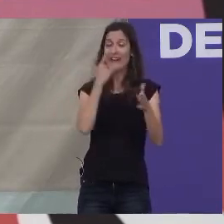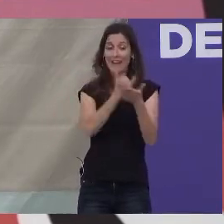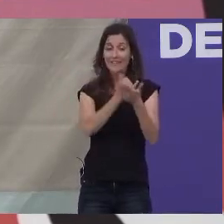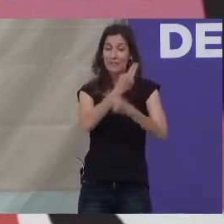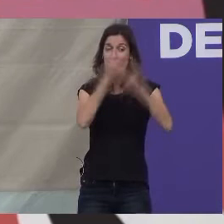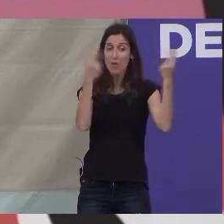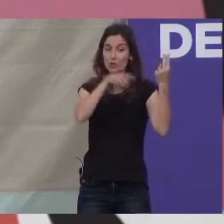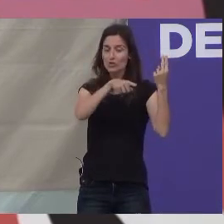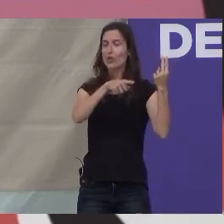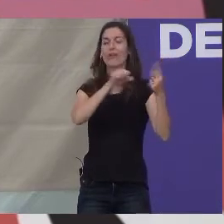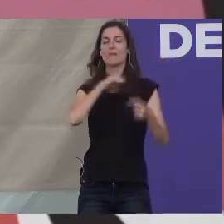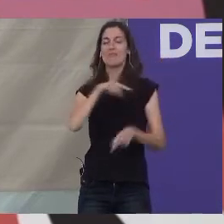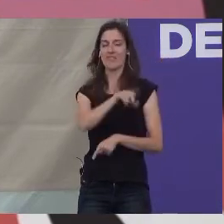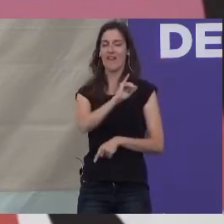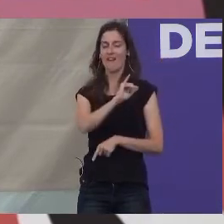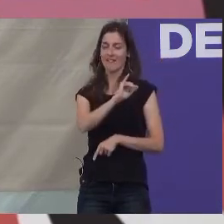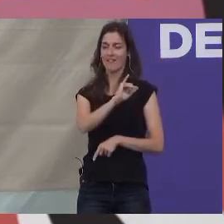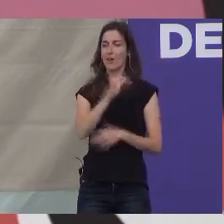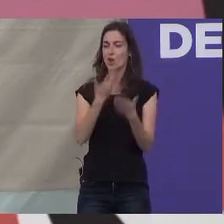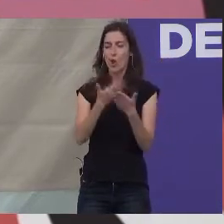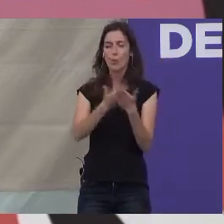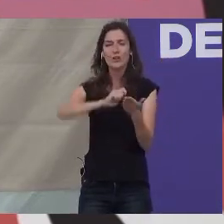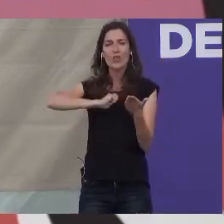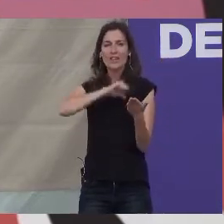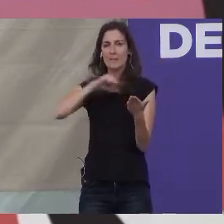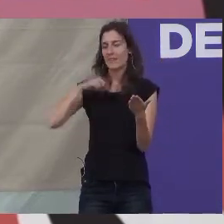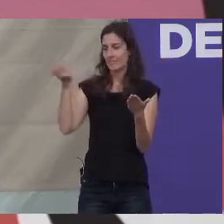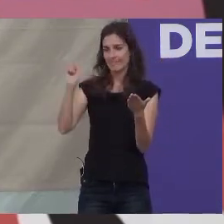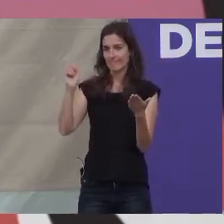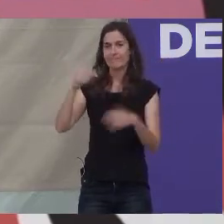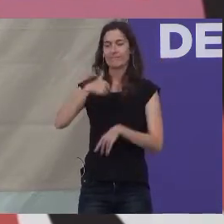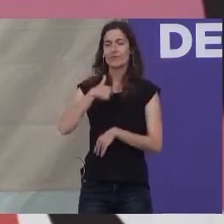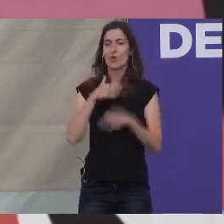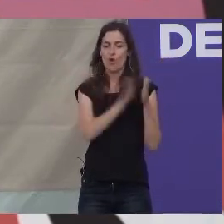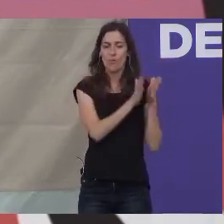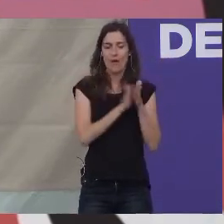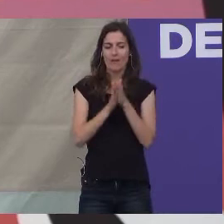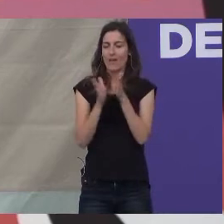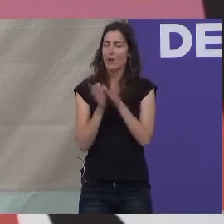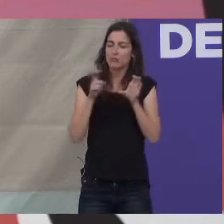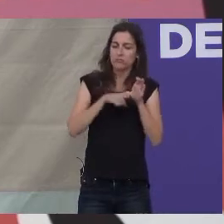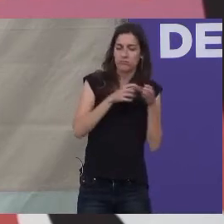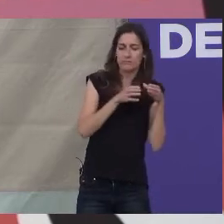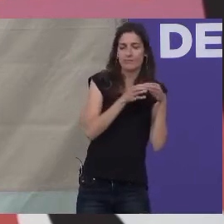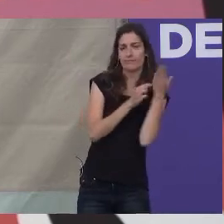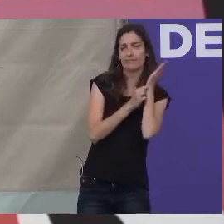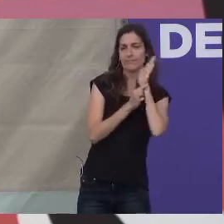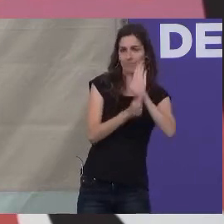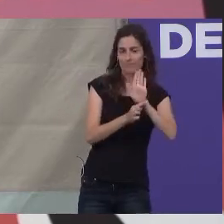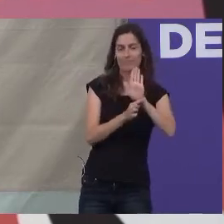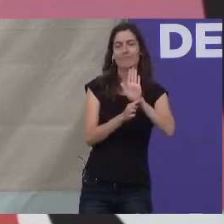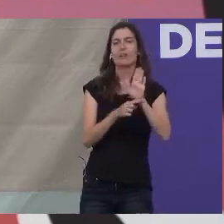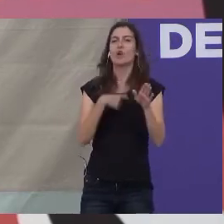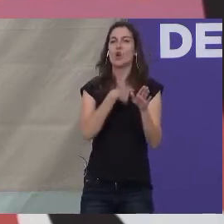independientes. Los documentos no nos dan la independencia. Me presento con mis compañeros en mediación, garantías e